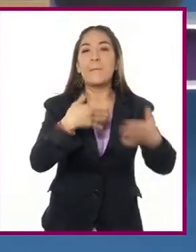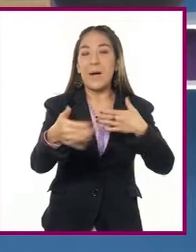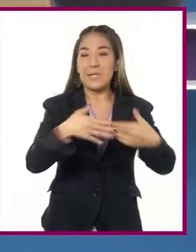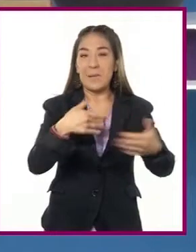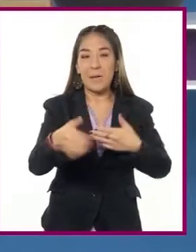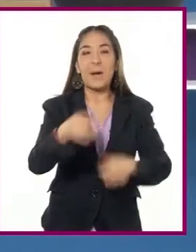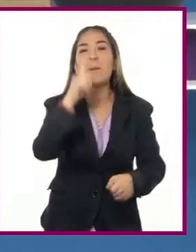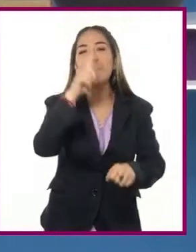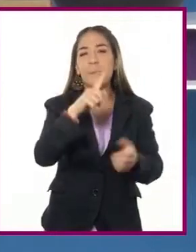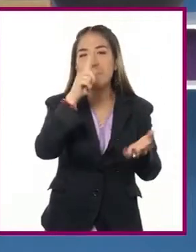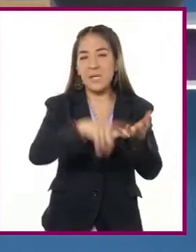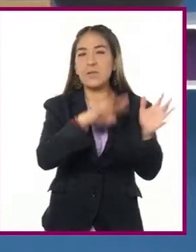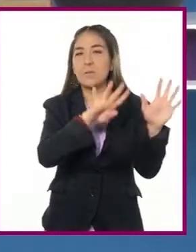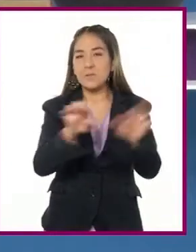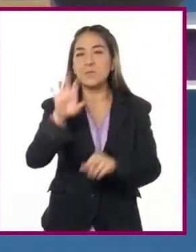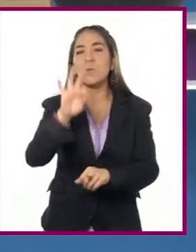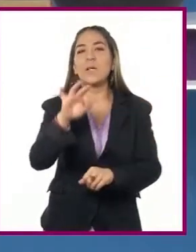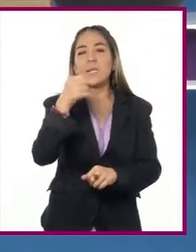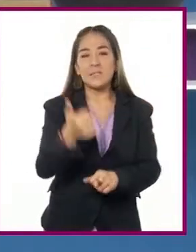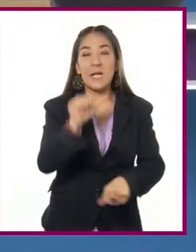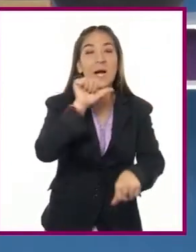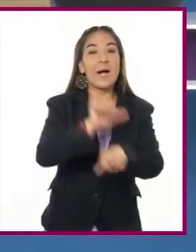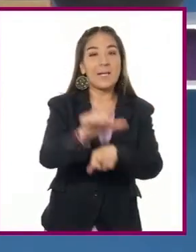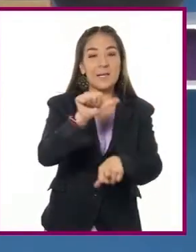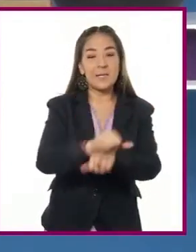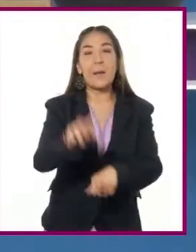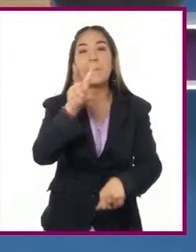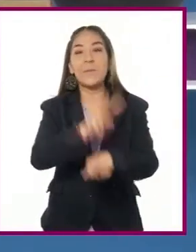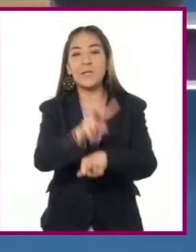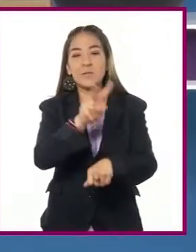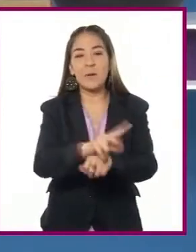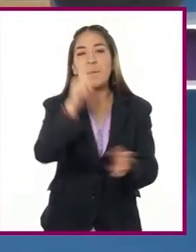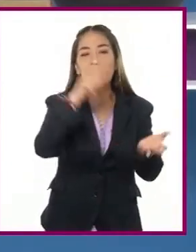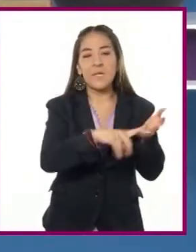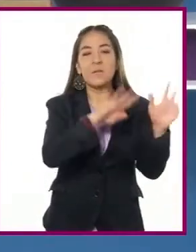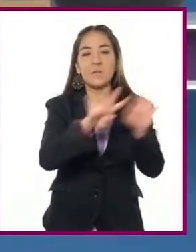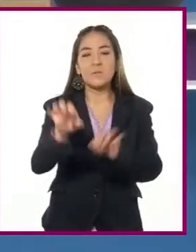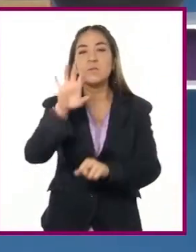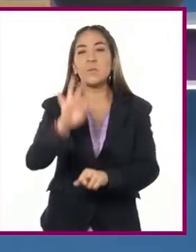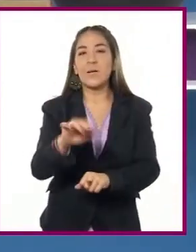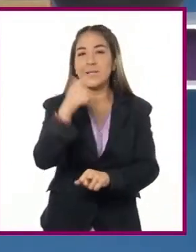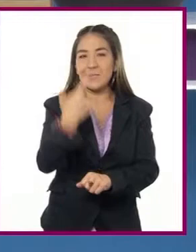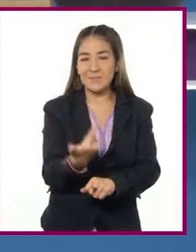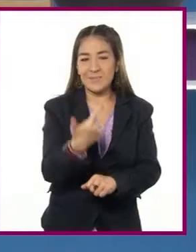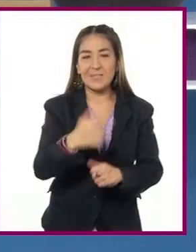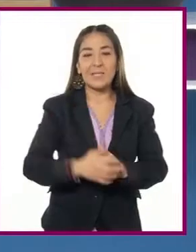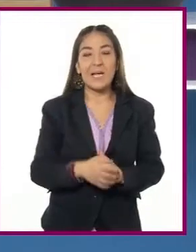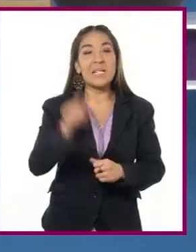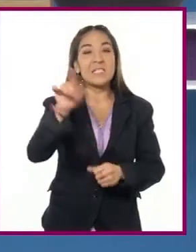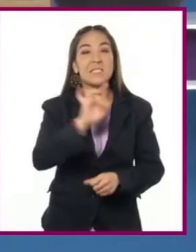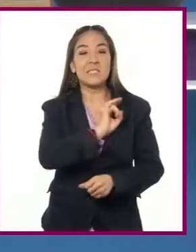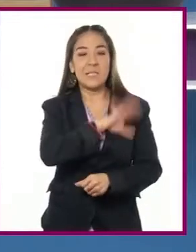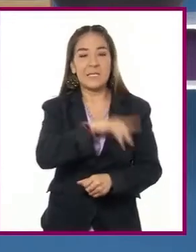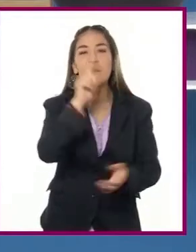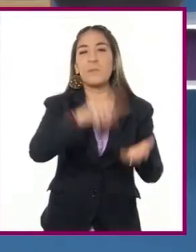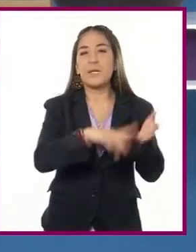en 1946. Argentina y Venezuela, en 1947. Y Chile,